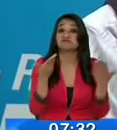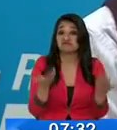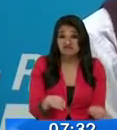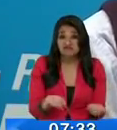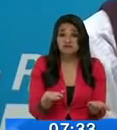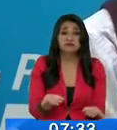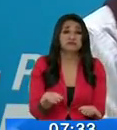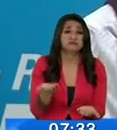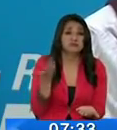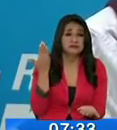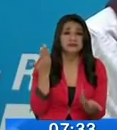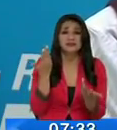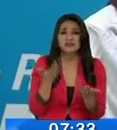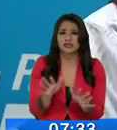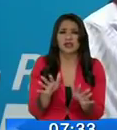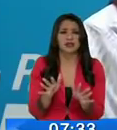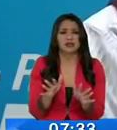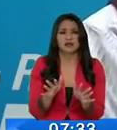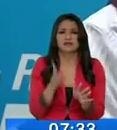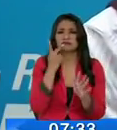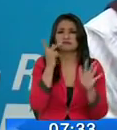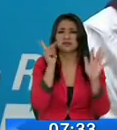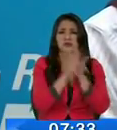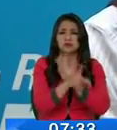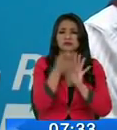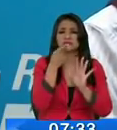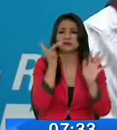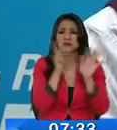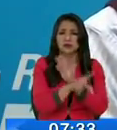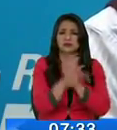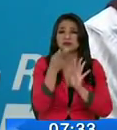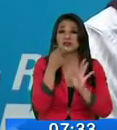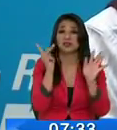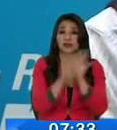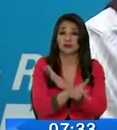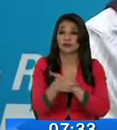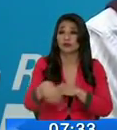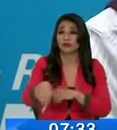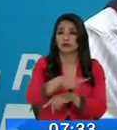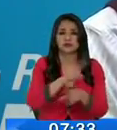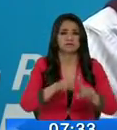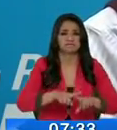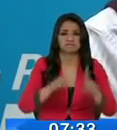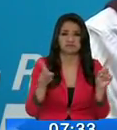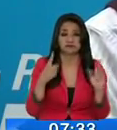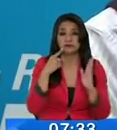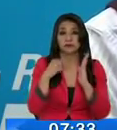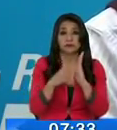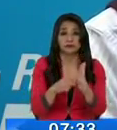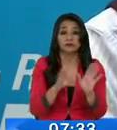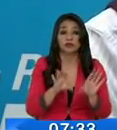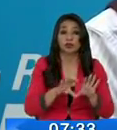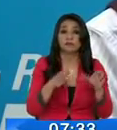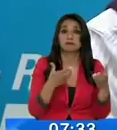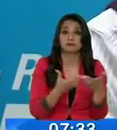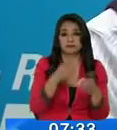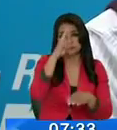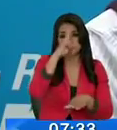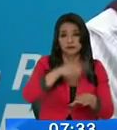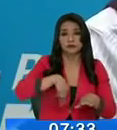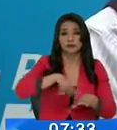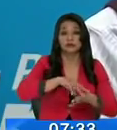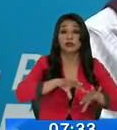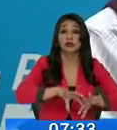de tantas y tantas denuncias de diferentes sectores. Uno de ellos, la Comisión Nacional